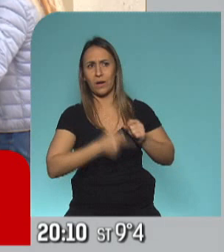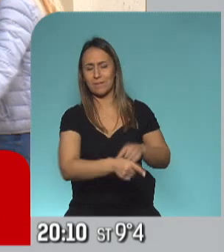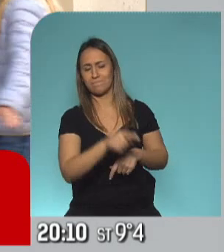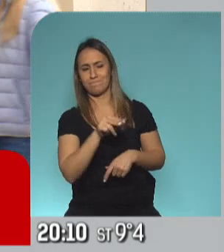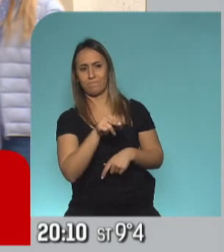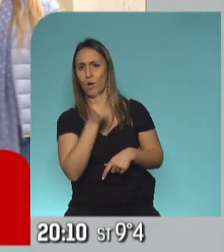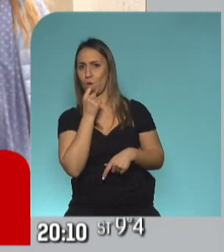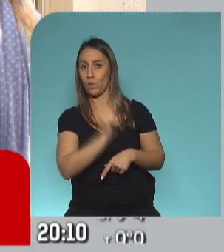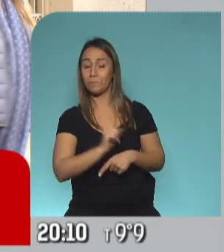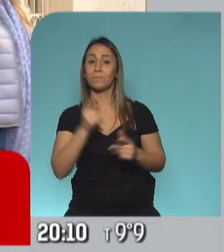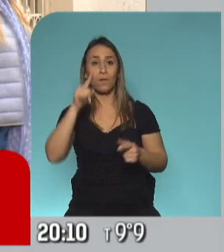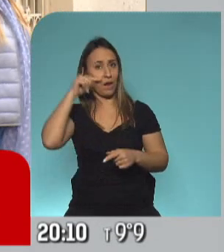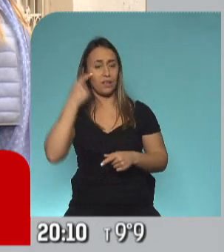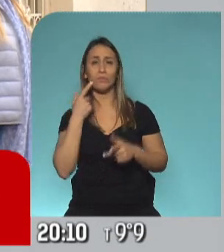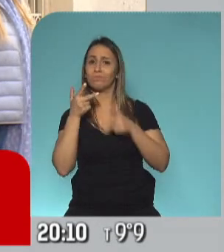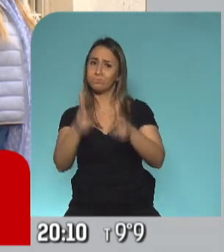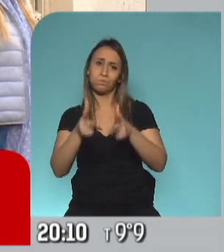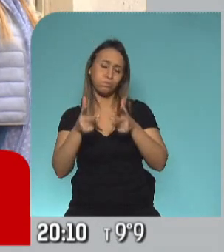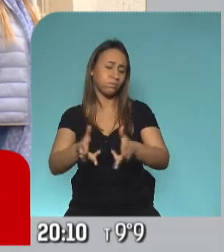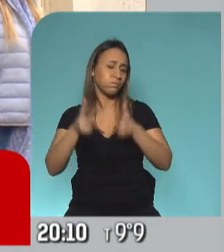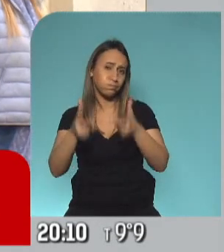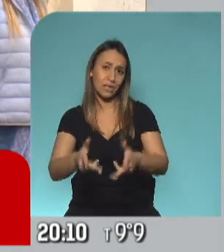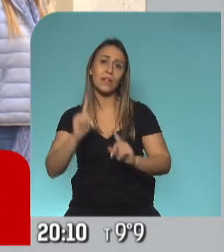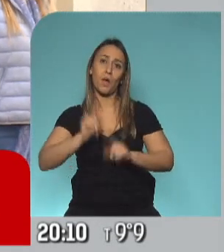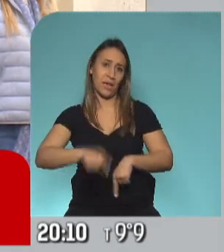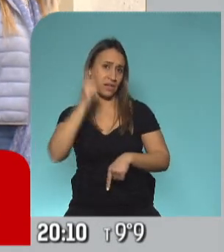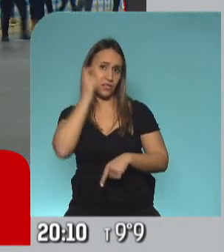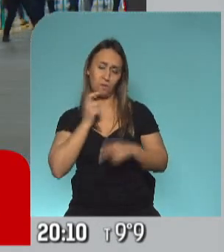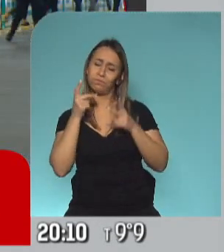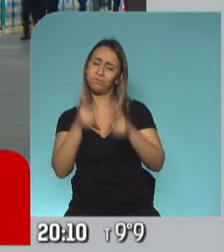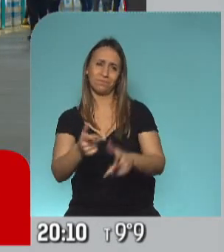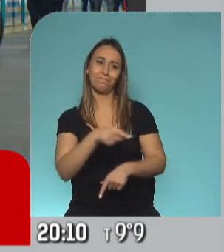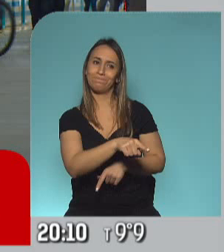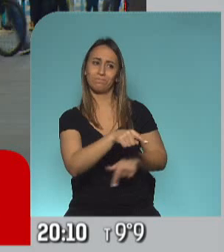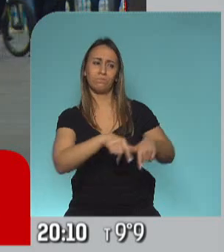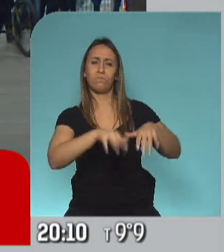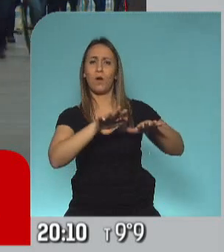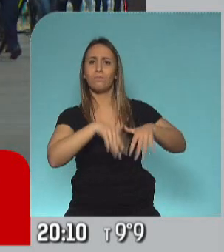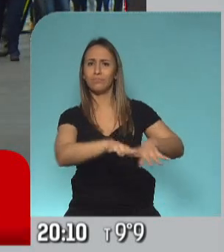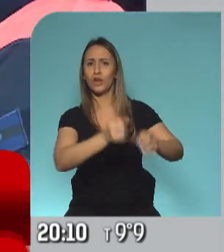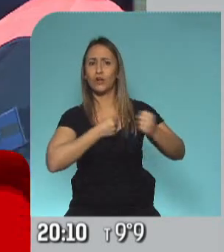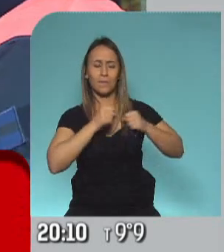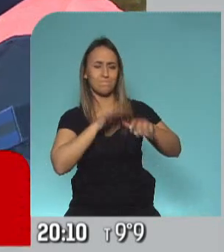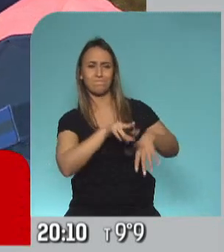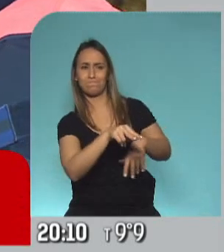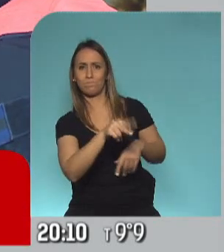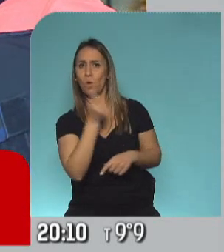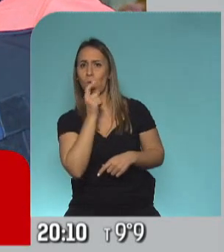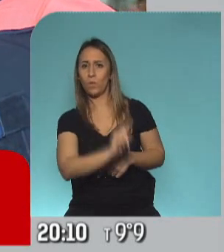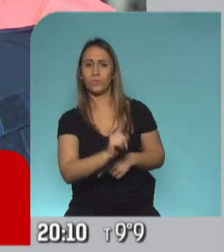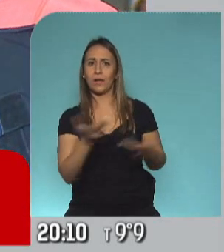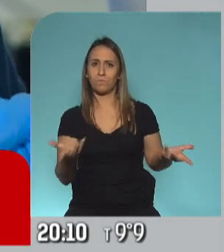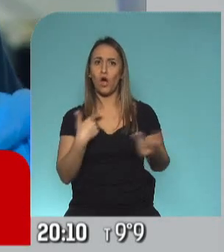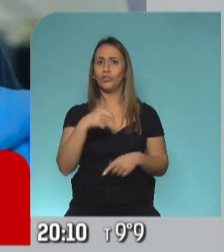Alberto Fernández lo dijo cuantas veces pudo, Axel Kicillof también lo dijo desde la provincia. En la ciudad lo querían conservar, pero das un mensaje un poco ambiguo